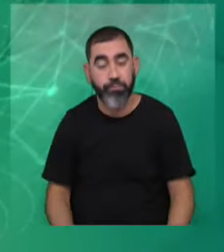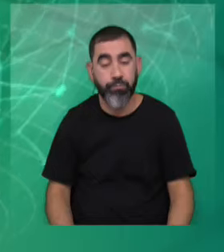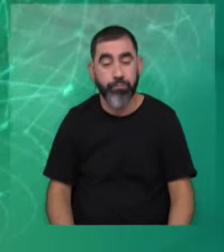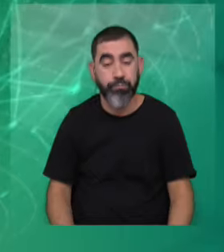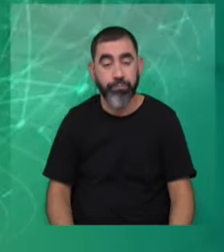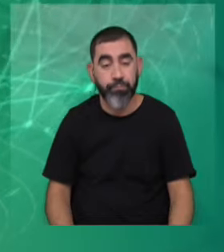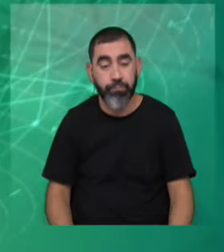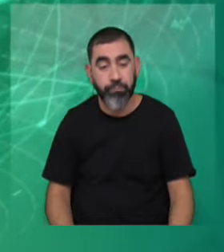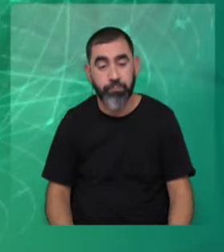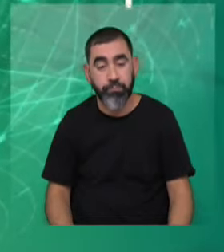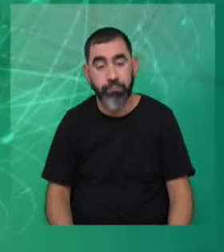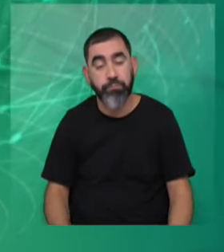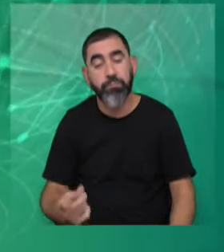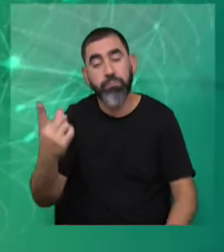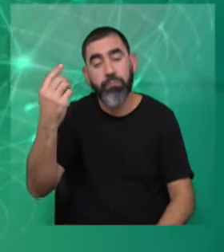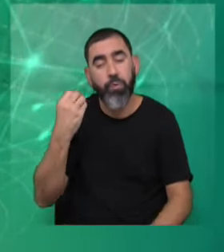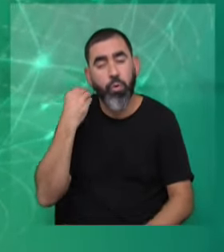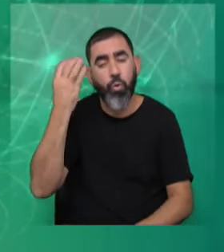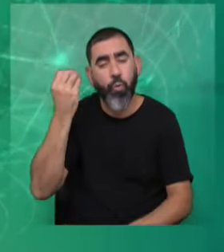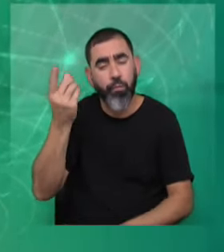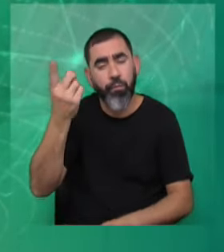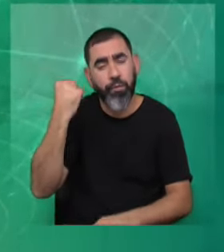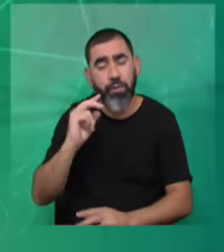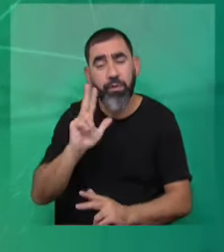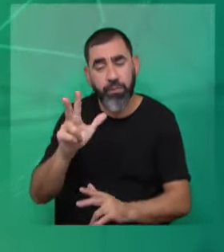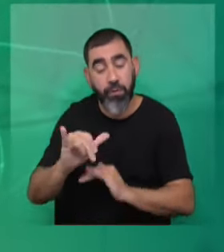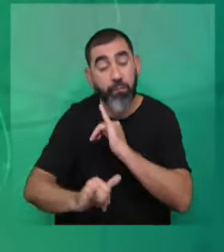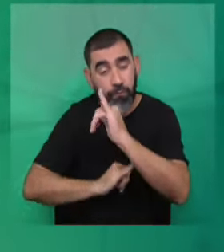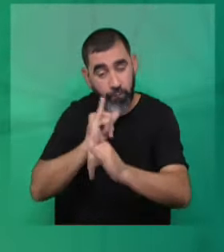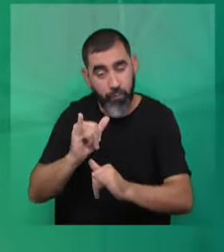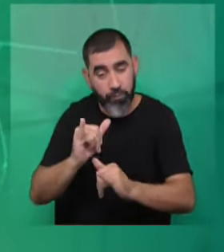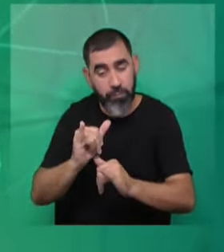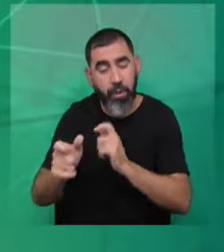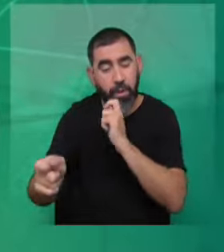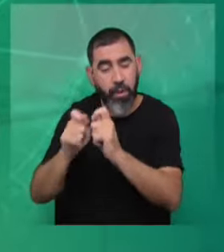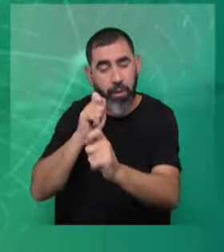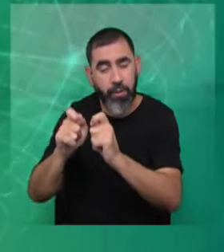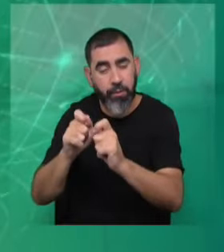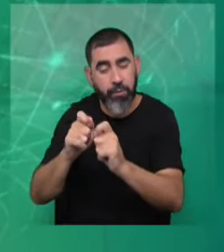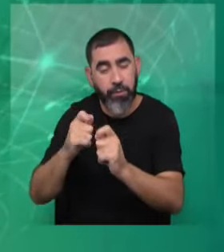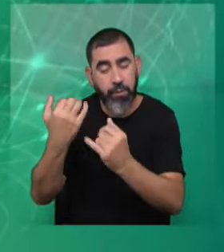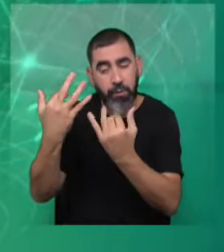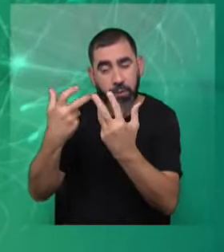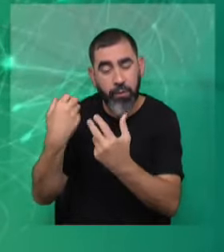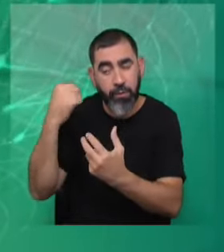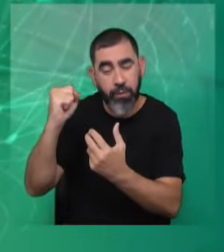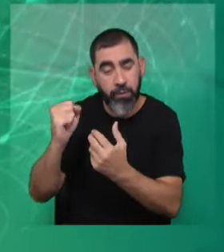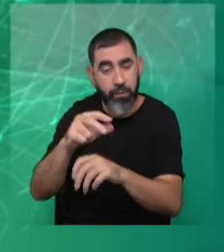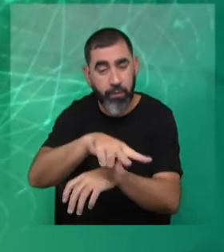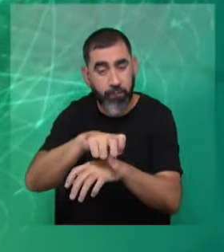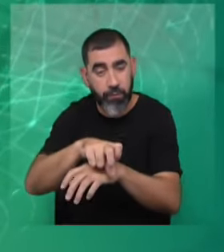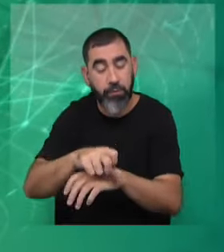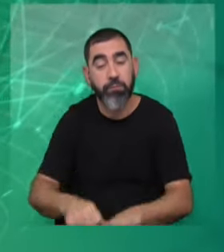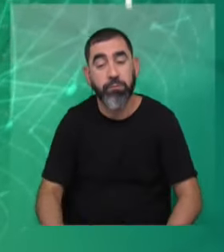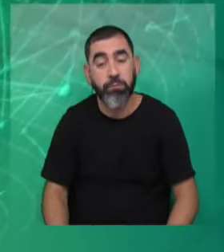Sí, ustedes ayer en la conferencia, Díaz, usted manejaba que tenía la información de que se había entrevistado en crimen organizado con la fiscal.